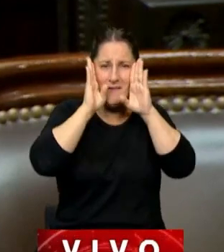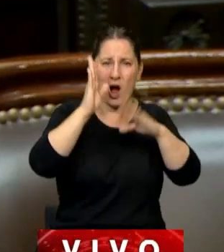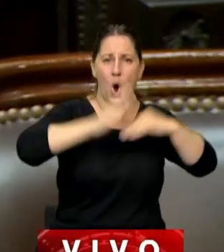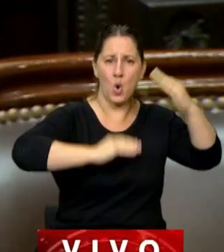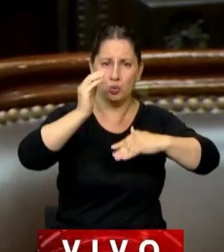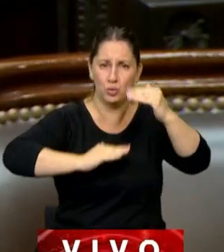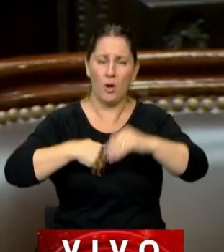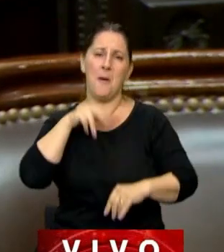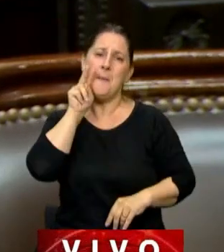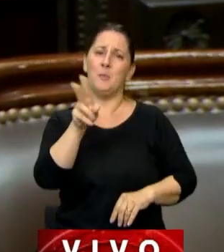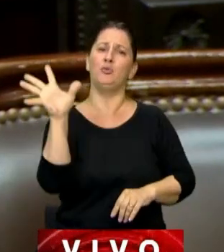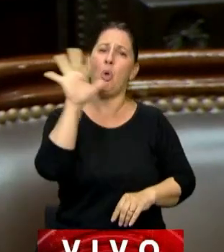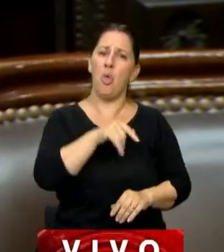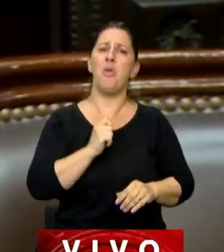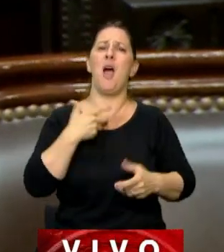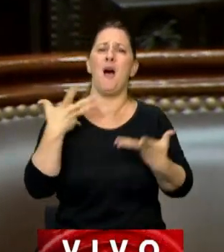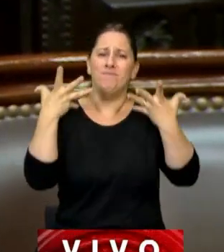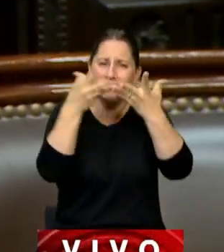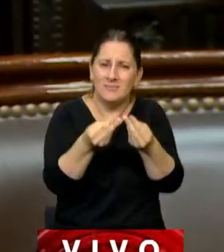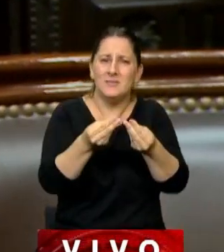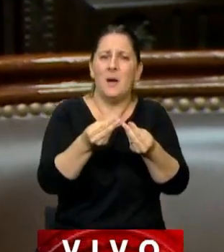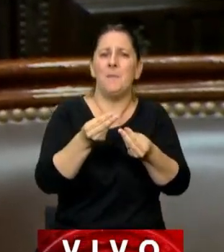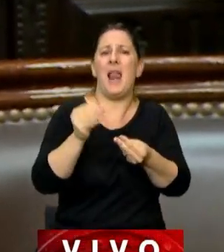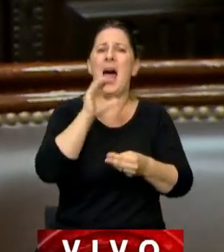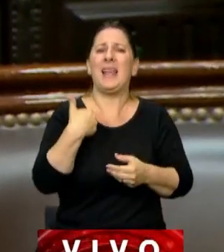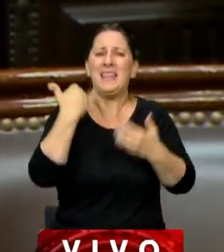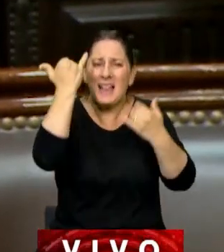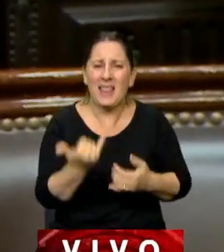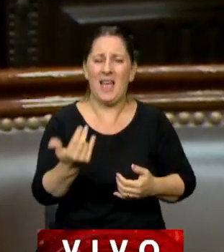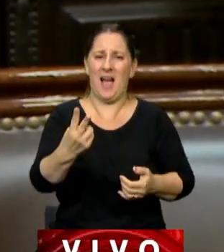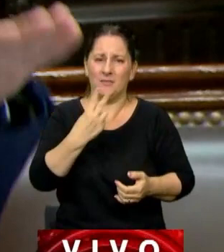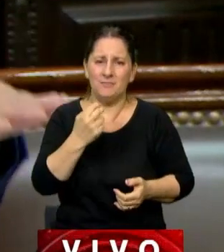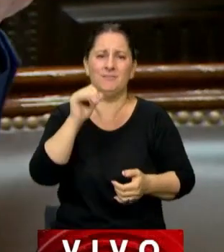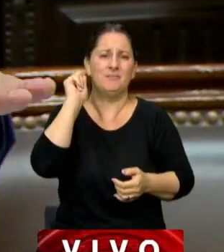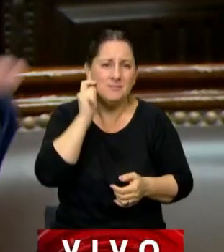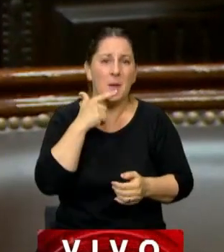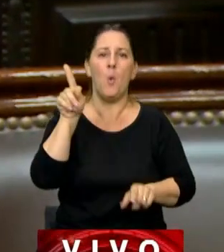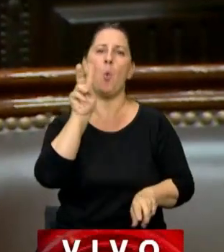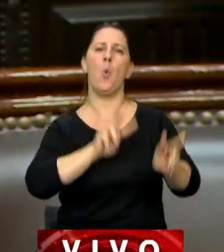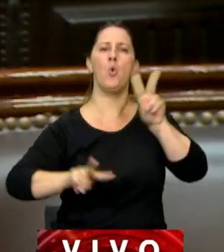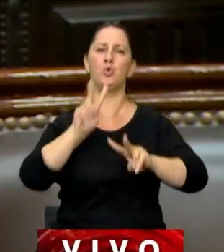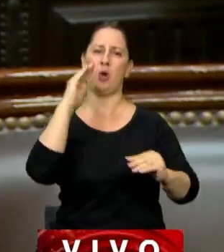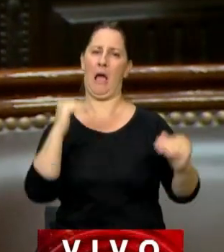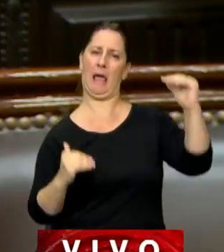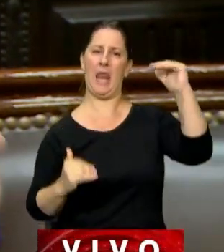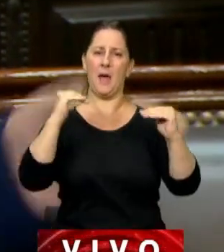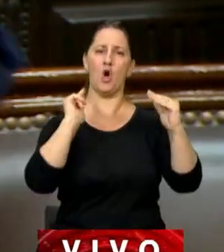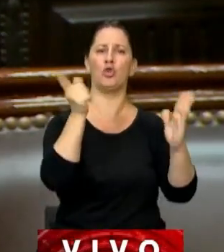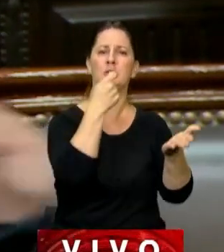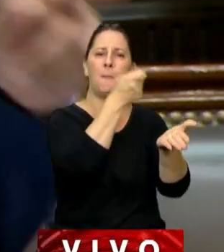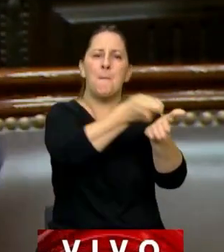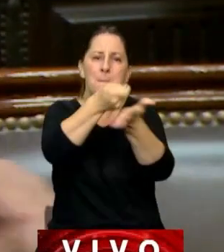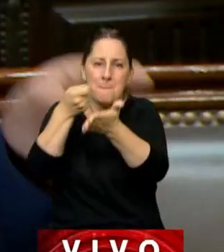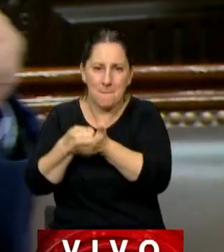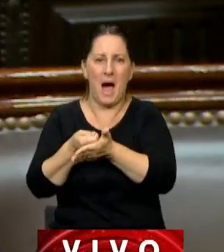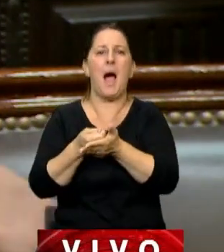vemos que día a día contribuyen para que este país no solo se dote de energía, sino para que pueda equilibrar en su balanza de pagos, que